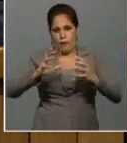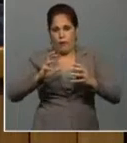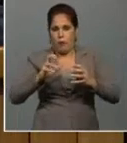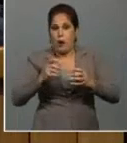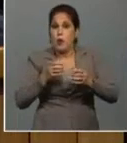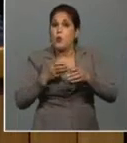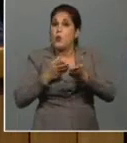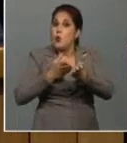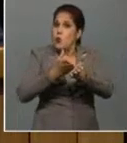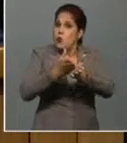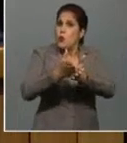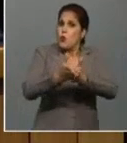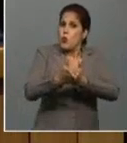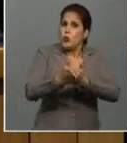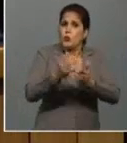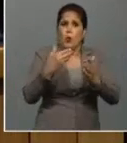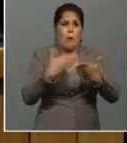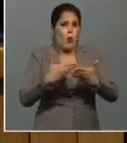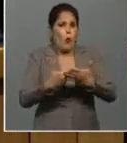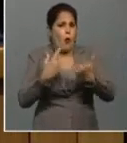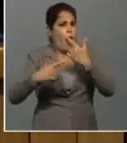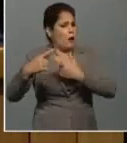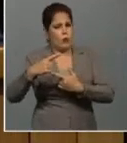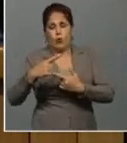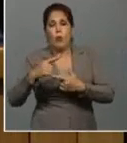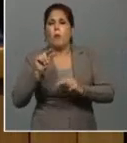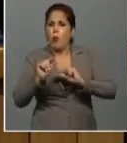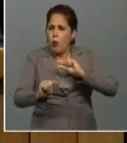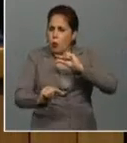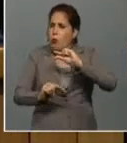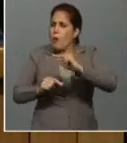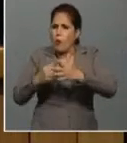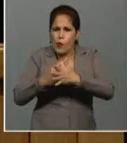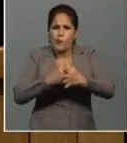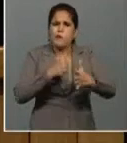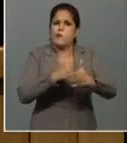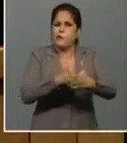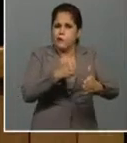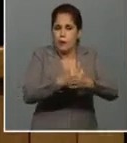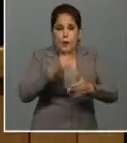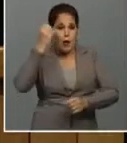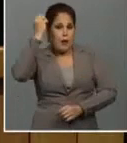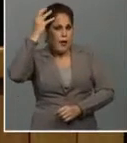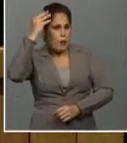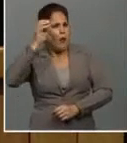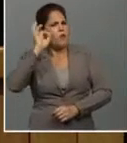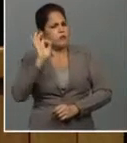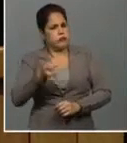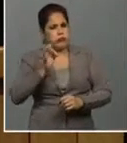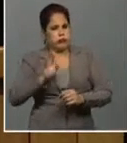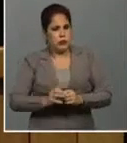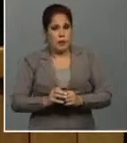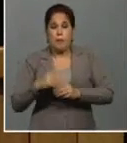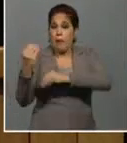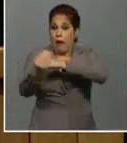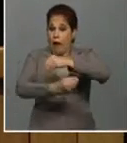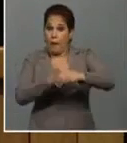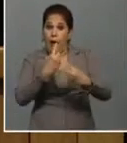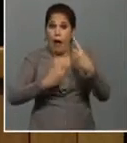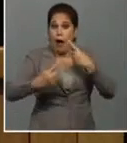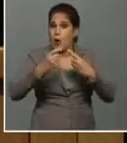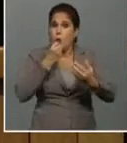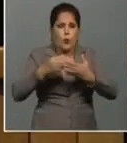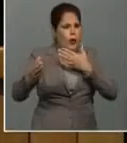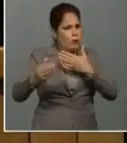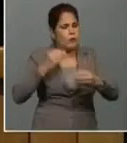marchamos sobre una ruta aprobada estamos desafiados a innovar constantemente cambiando todo